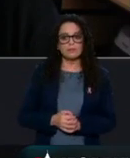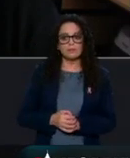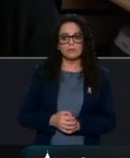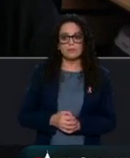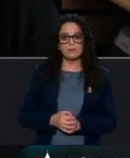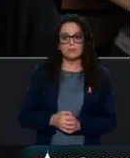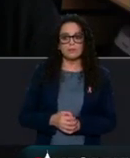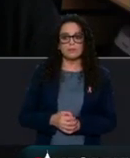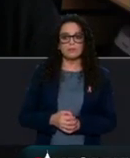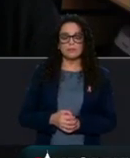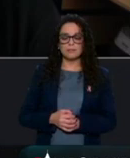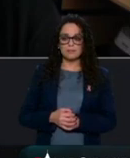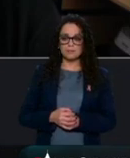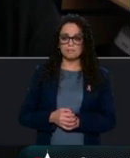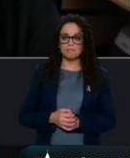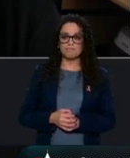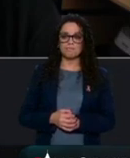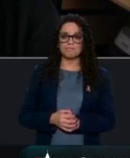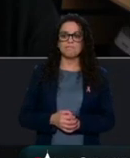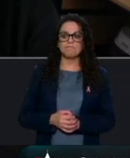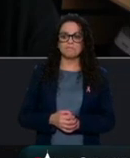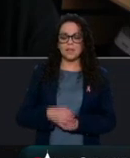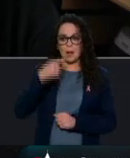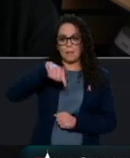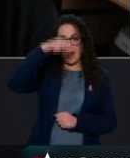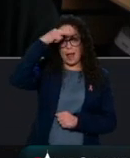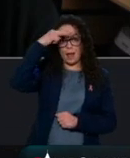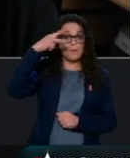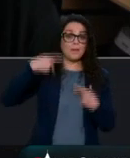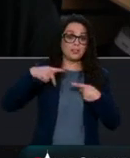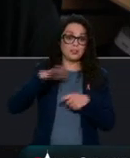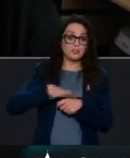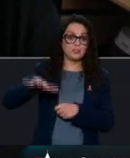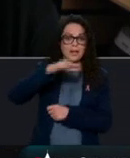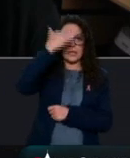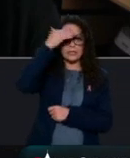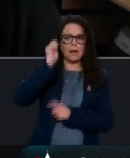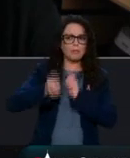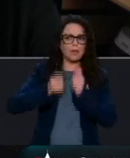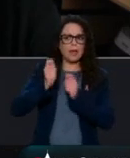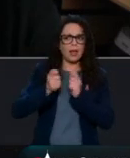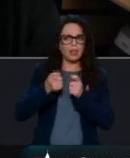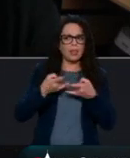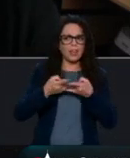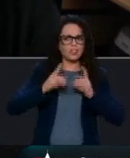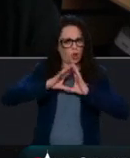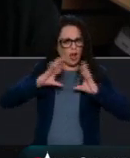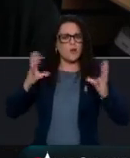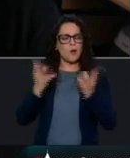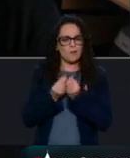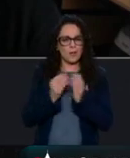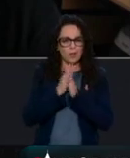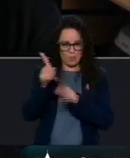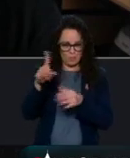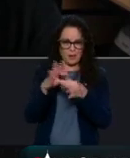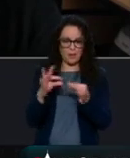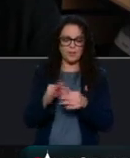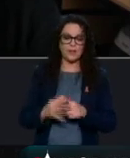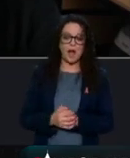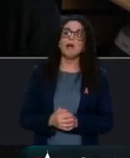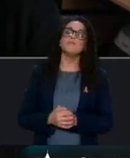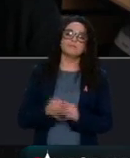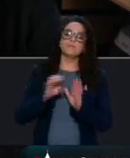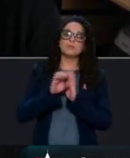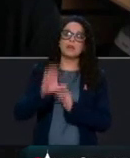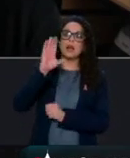completa. No, pues fue un asunto que quedó prácticamente en la impunidad. Por ahí algunos algunos pequeños banqueros como